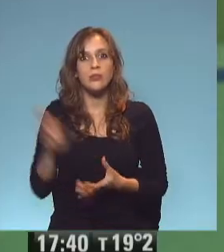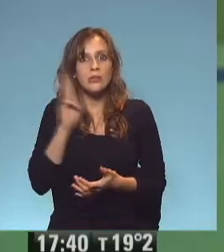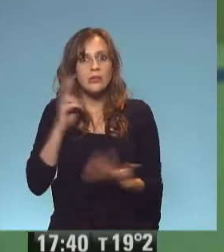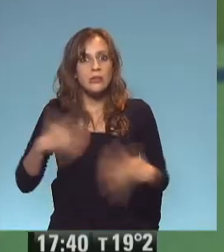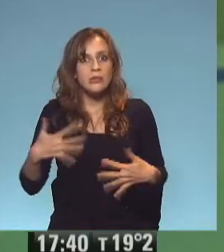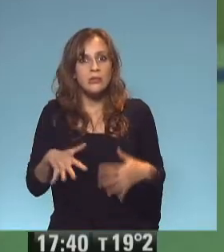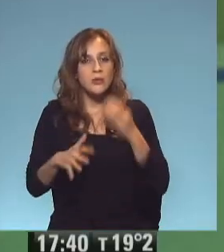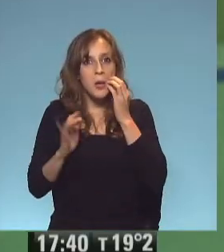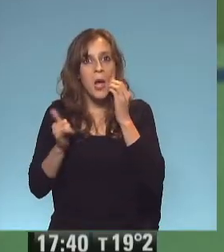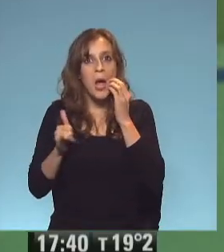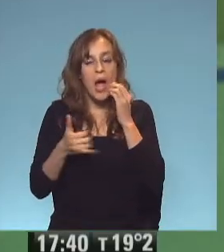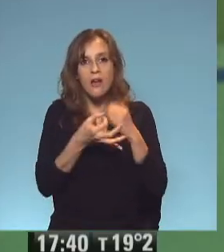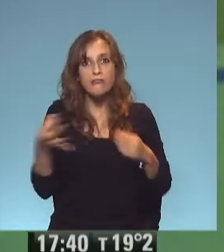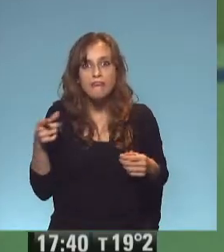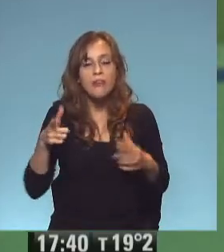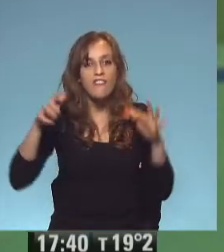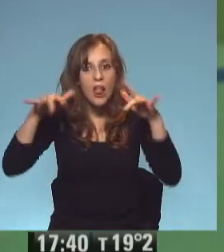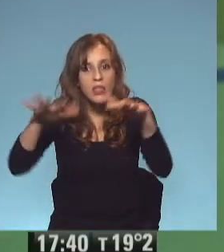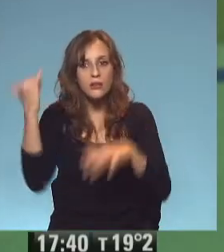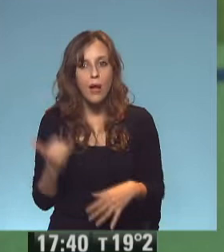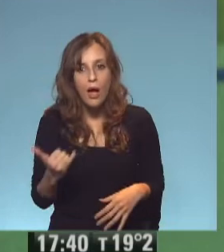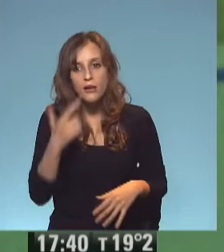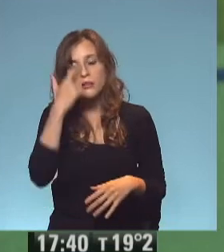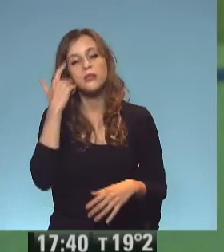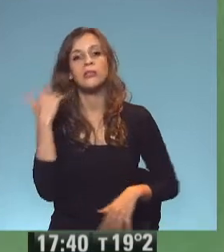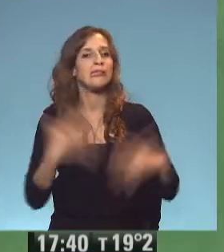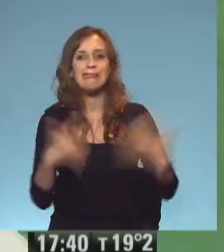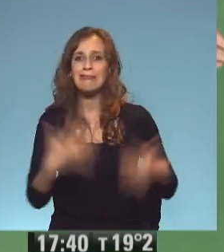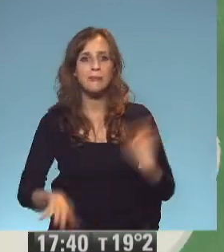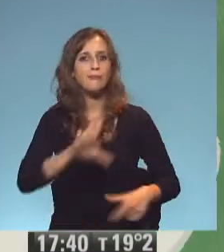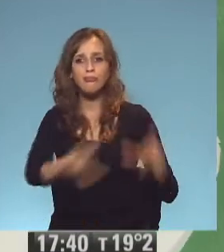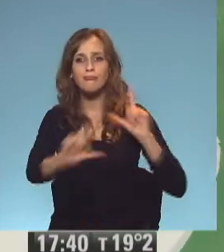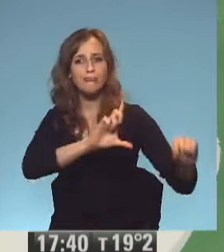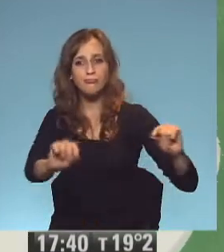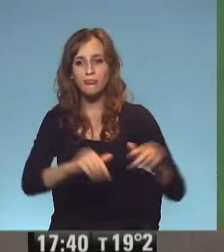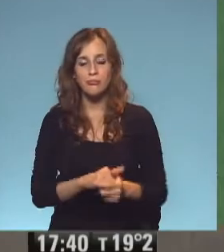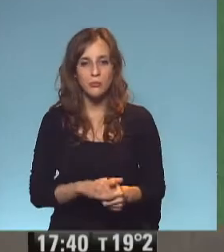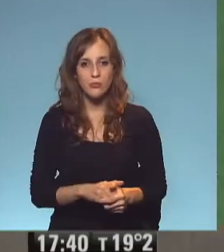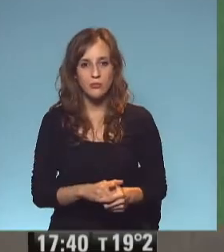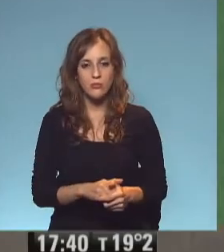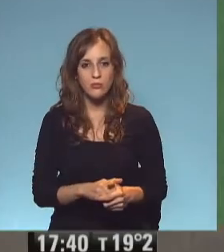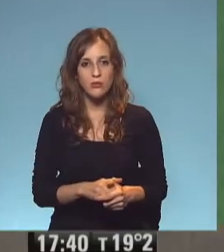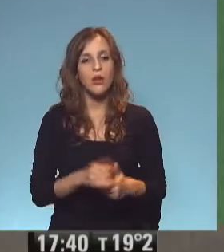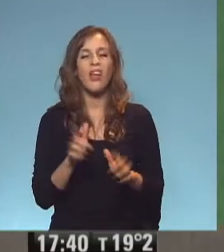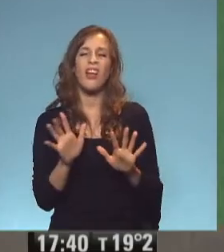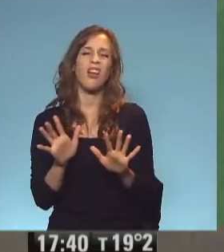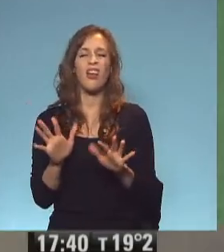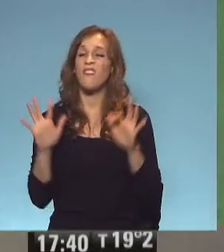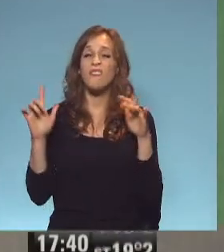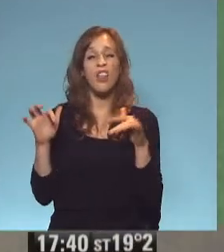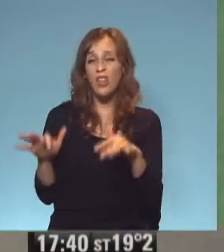¡Oh! Hay una presencia muy grande de fantasmas. ¡Huyan mientras puedan! ¡Ay! ¡Ay! Los fantasmas no